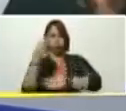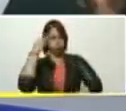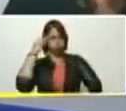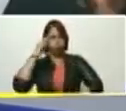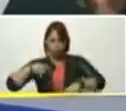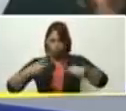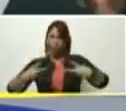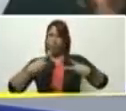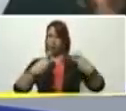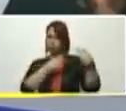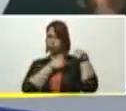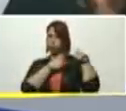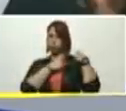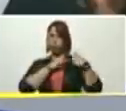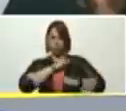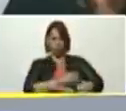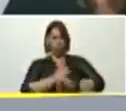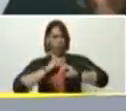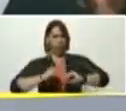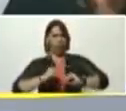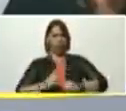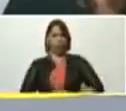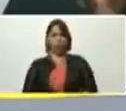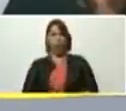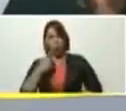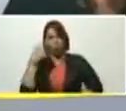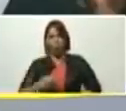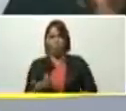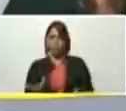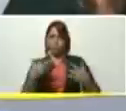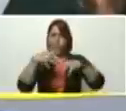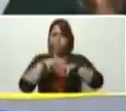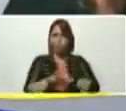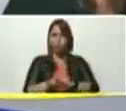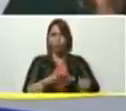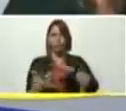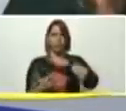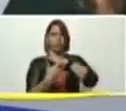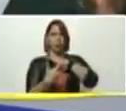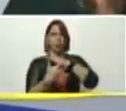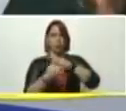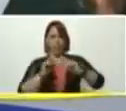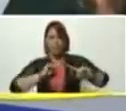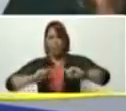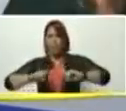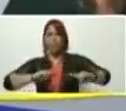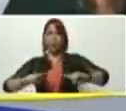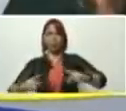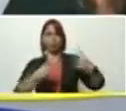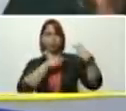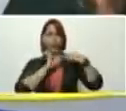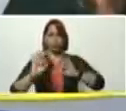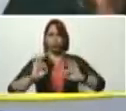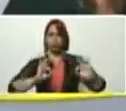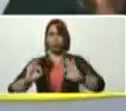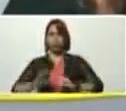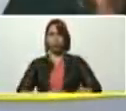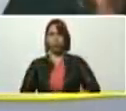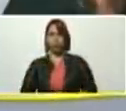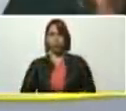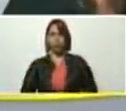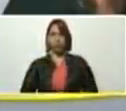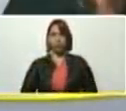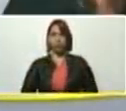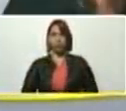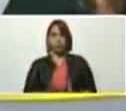moderna. Un hombre que combina la tecnología, la estrategia, el mando, la preparación. Va a ser